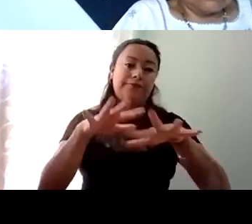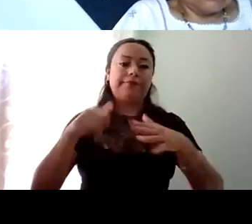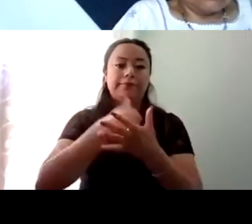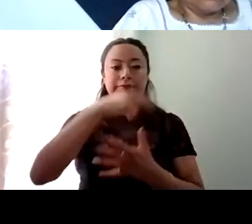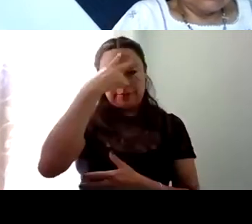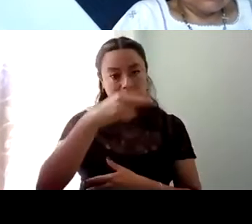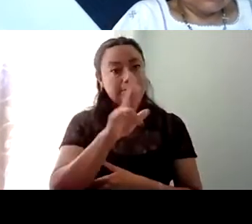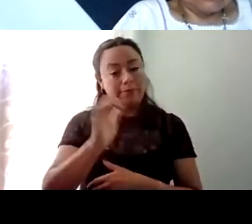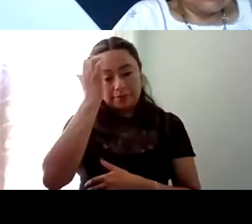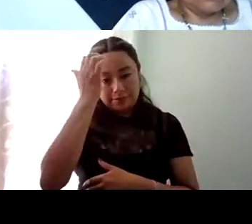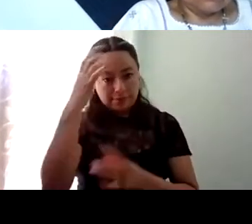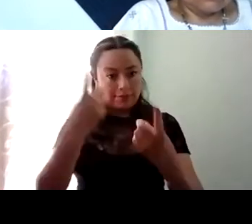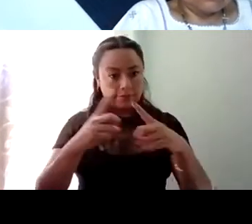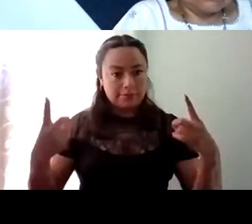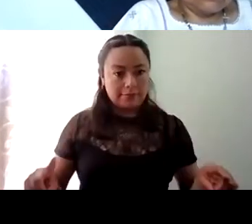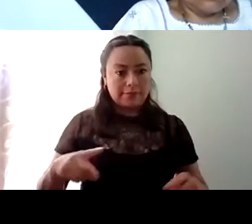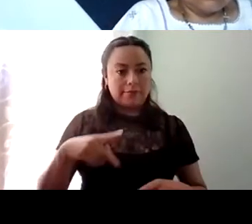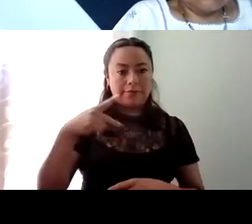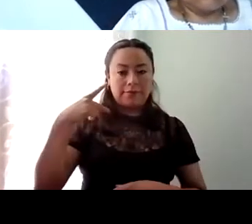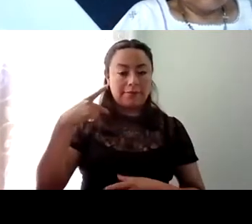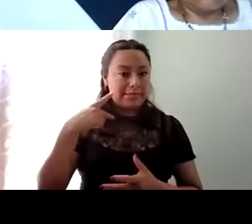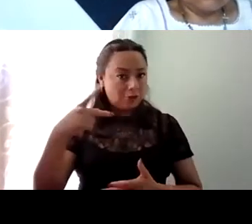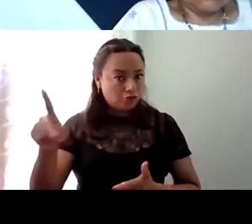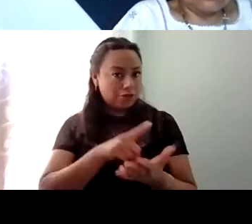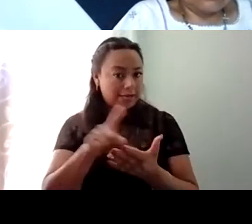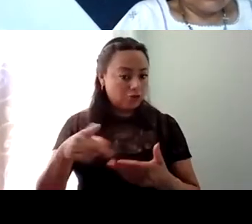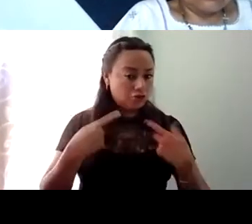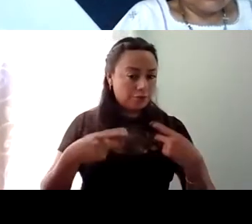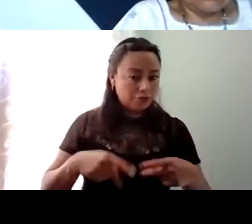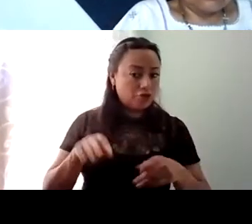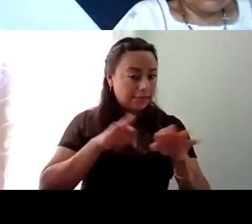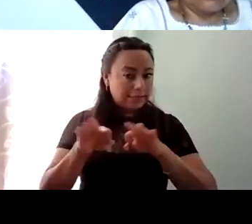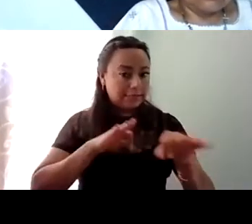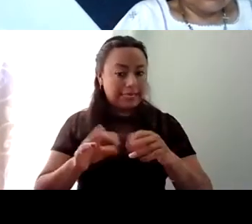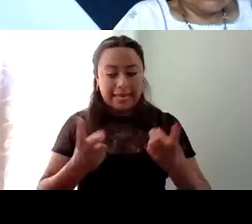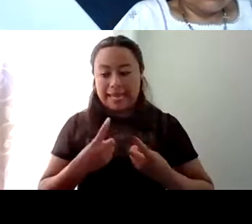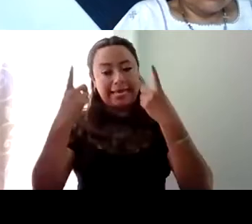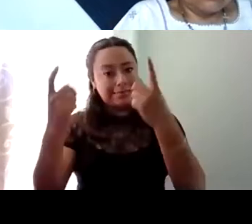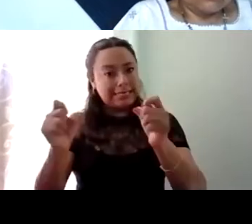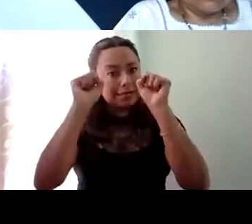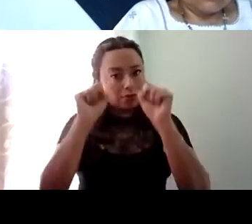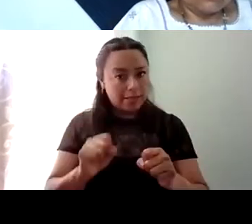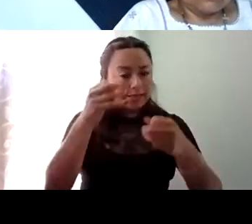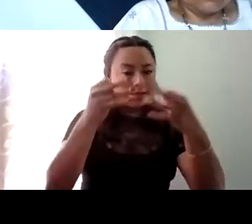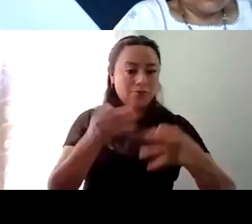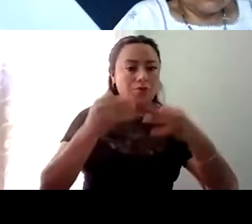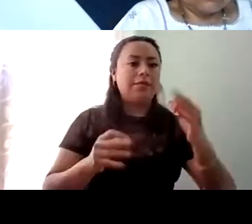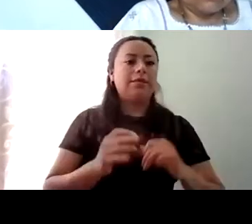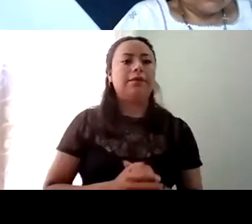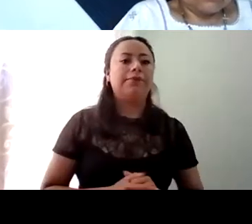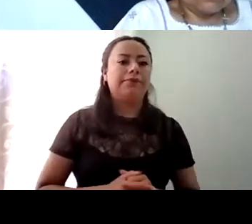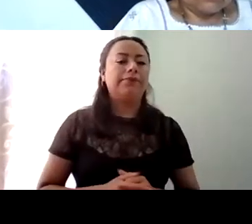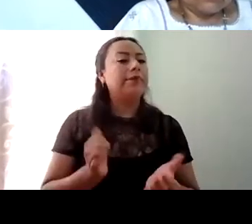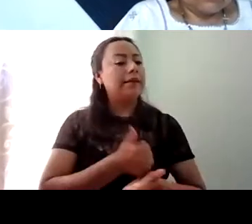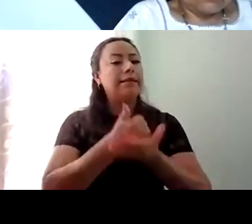desarrolle los derechos de estas personas trabajadoras, que les brinde seguridad jurídica y que les encamine hacia el pleno goce de